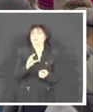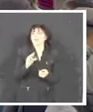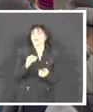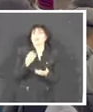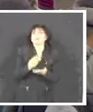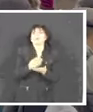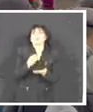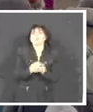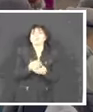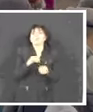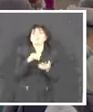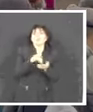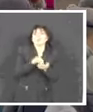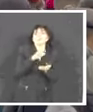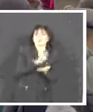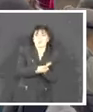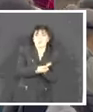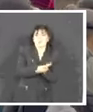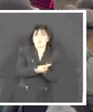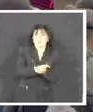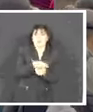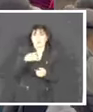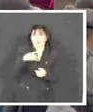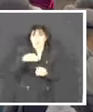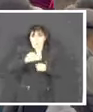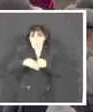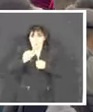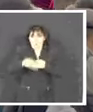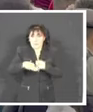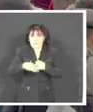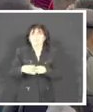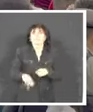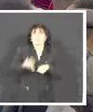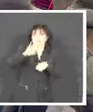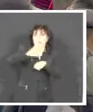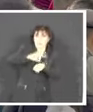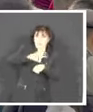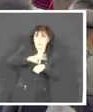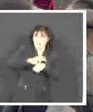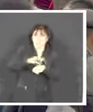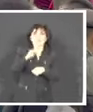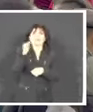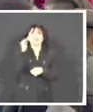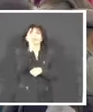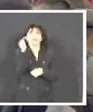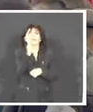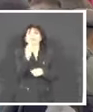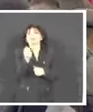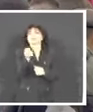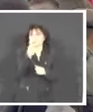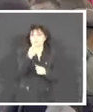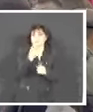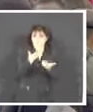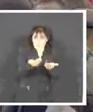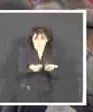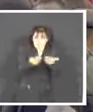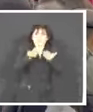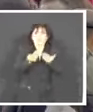tanto pueda ir a la farmacia del bienestar a surtirse gratuitamente de los medicamentos que